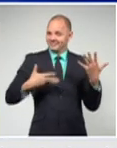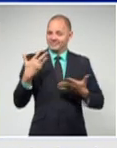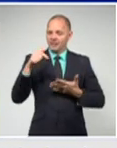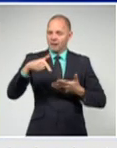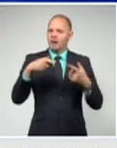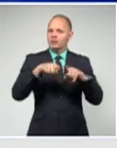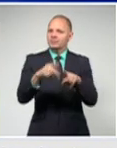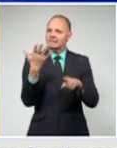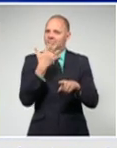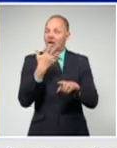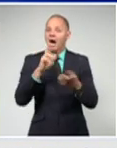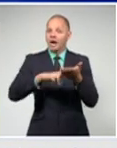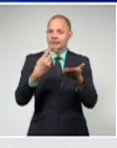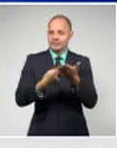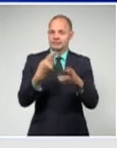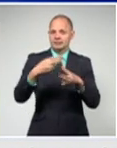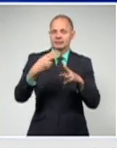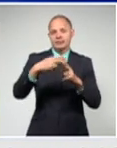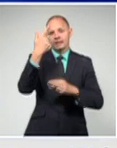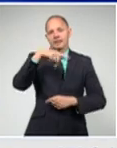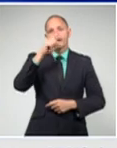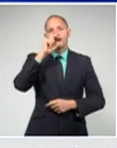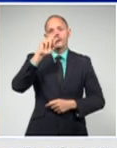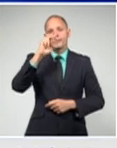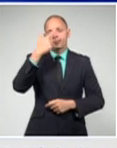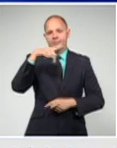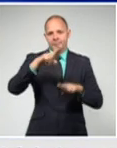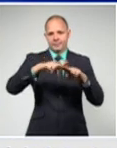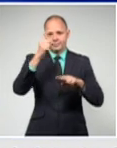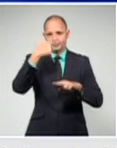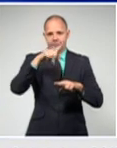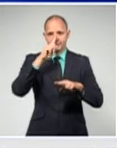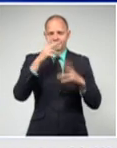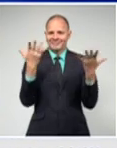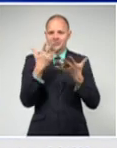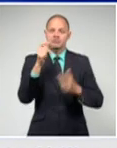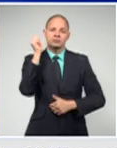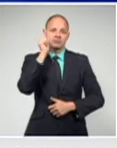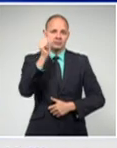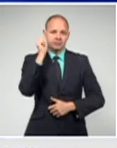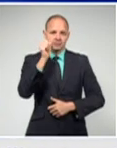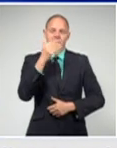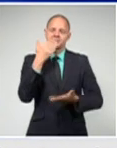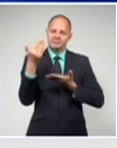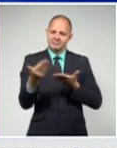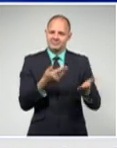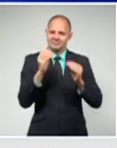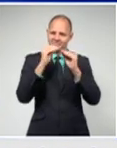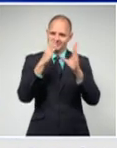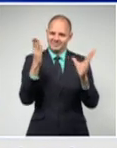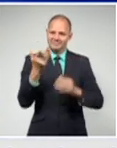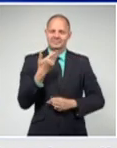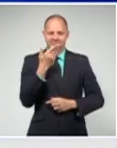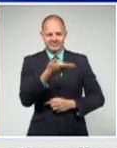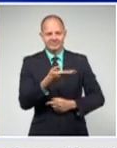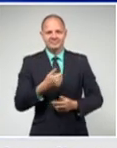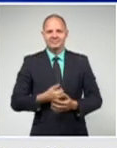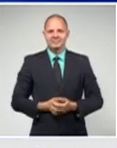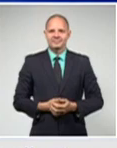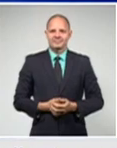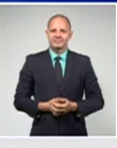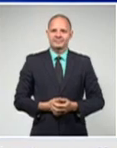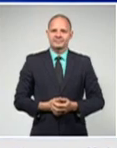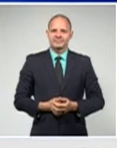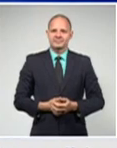Abraham Herrada, intérprete en lengua de señas para la comunidad sorda de Cuba, a quien damos los buenos días también, la bienvenida. Yo también me alegro